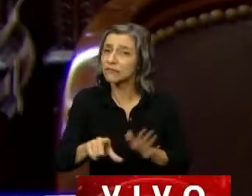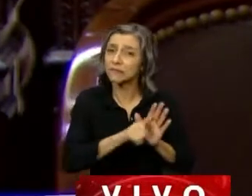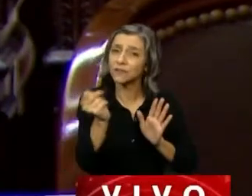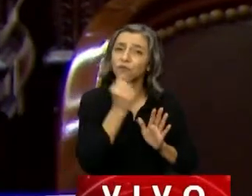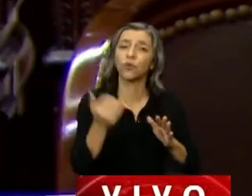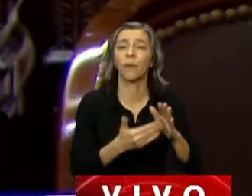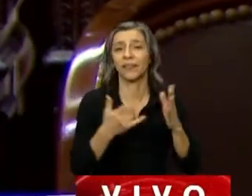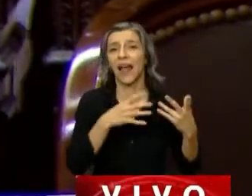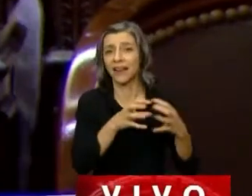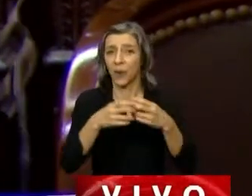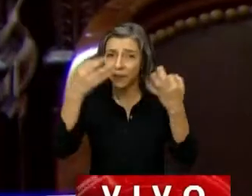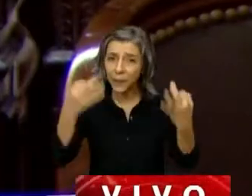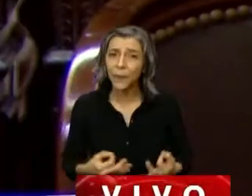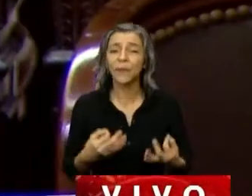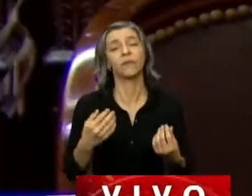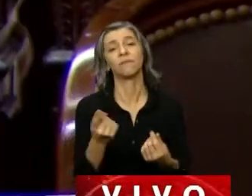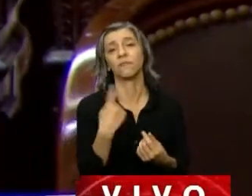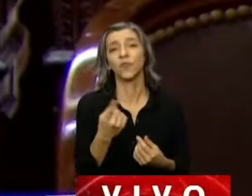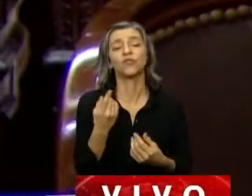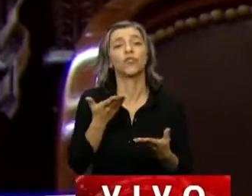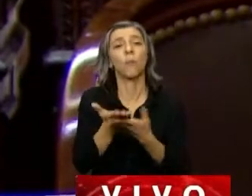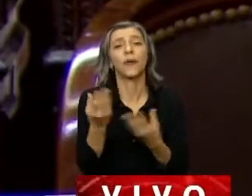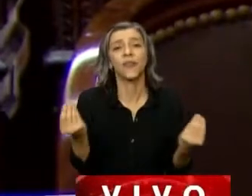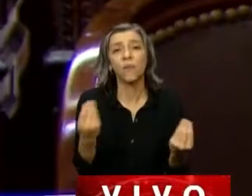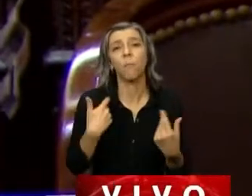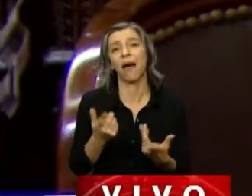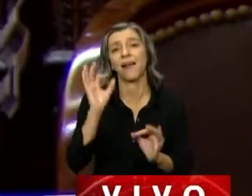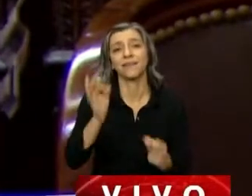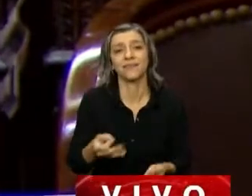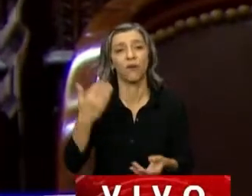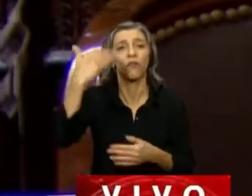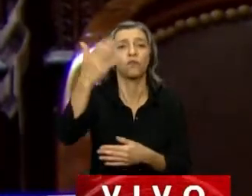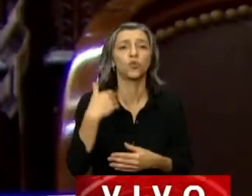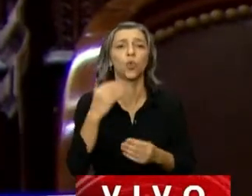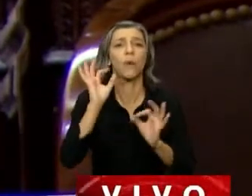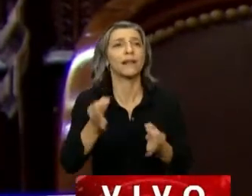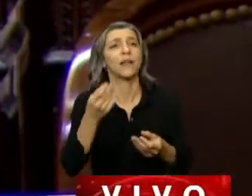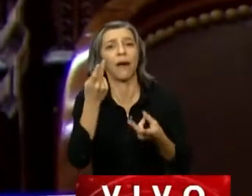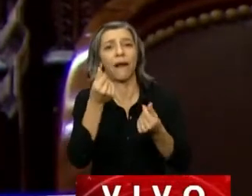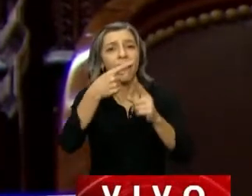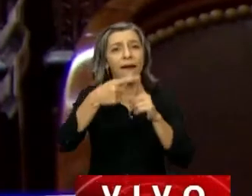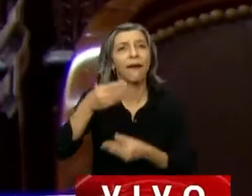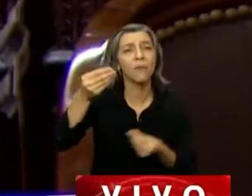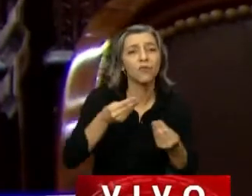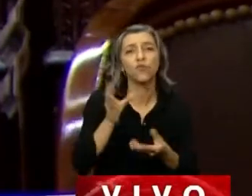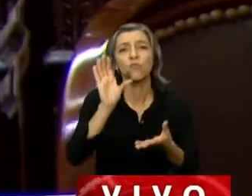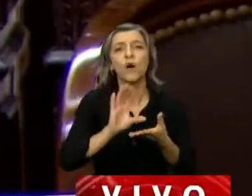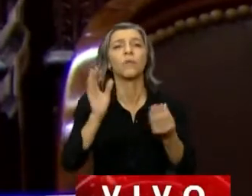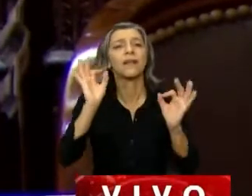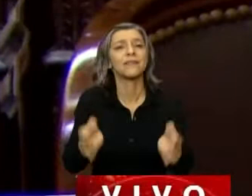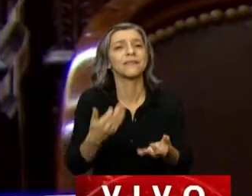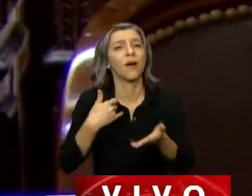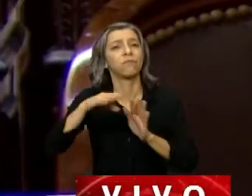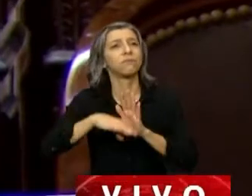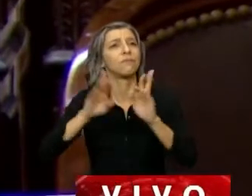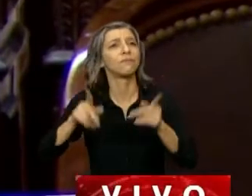en definitiva, planteando la necesidad de contar con previsibilidad, con poder pensar en una política de Estado que vaya más